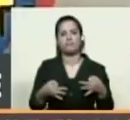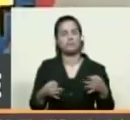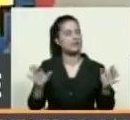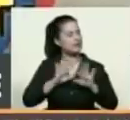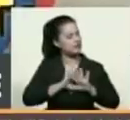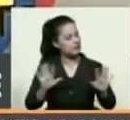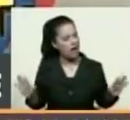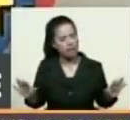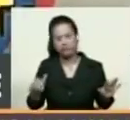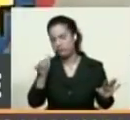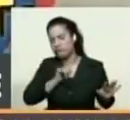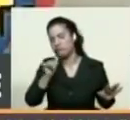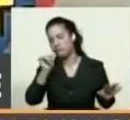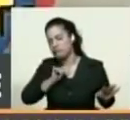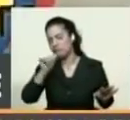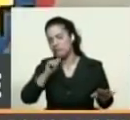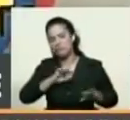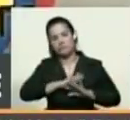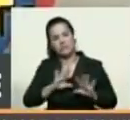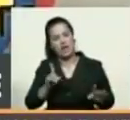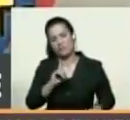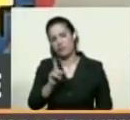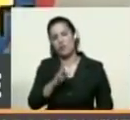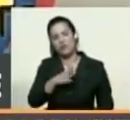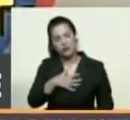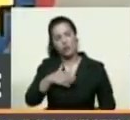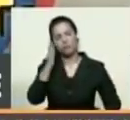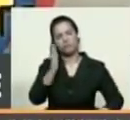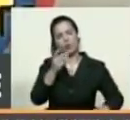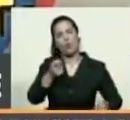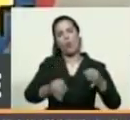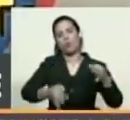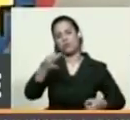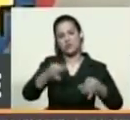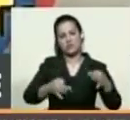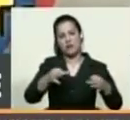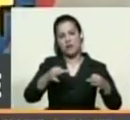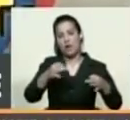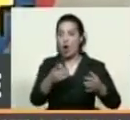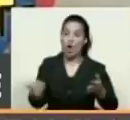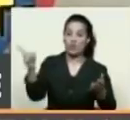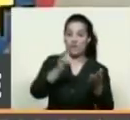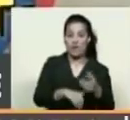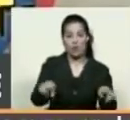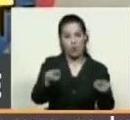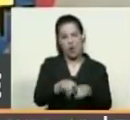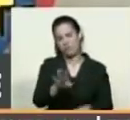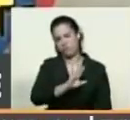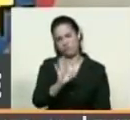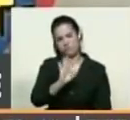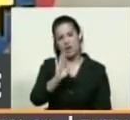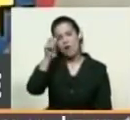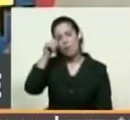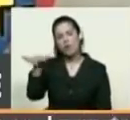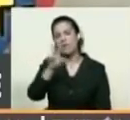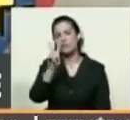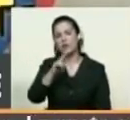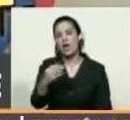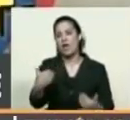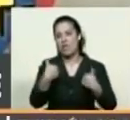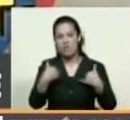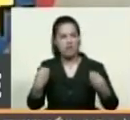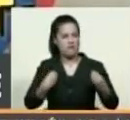quieren que esto no se repita, para que el pueblo de Venezuela no viva nunca más hechos de